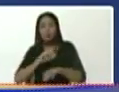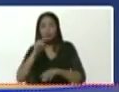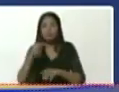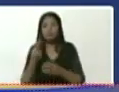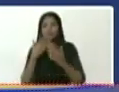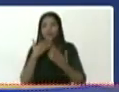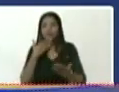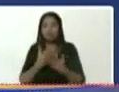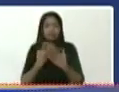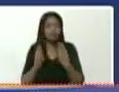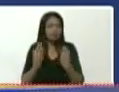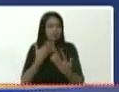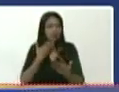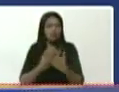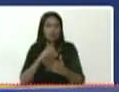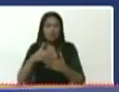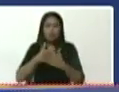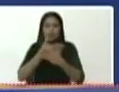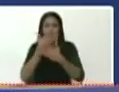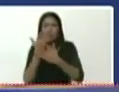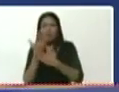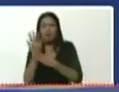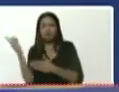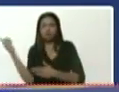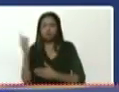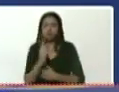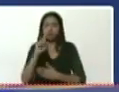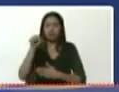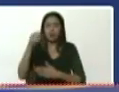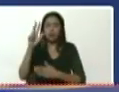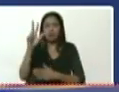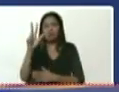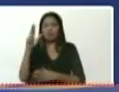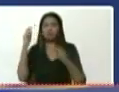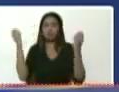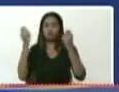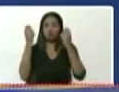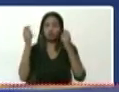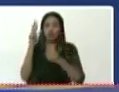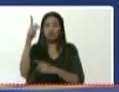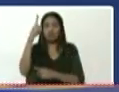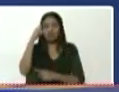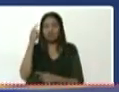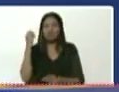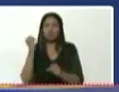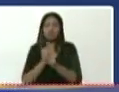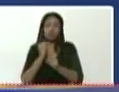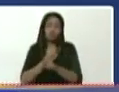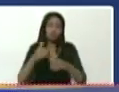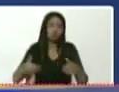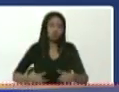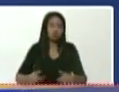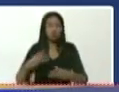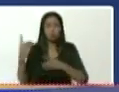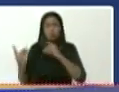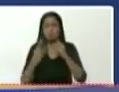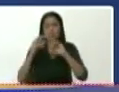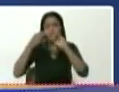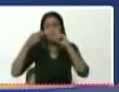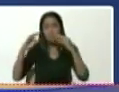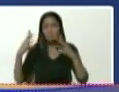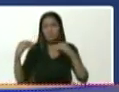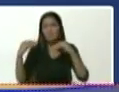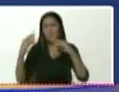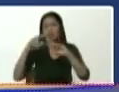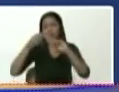presidente, esta madrugada hemos llegado después de 3 largas jornadas, de 3 intensas jornadas de diálogo, de paz